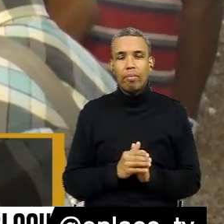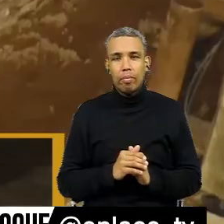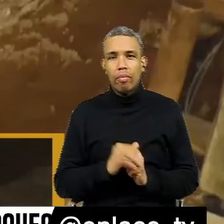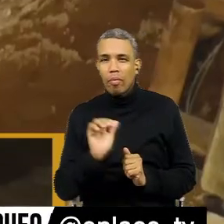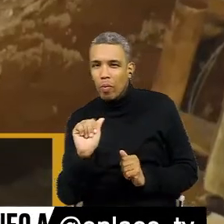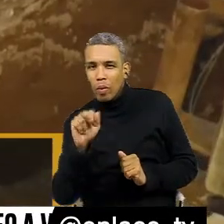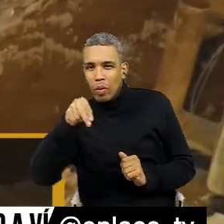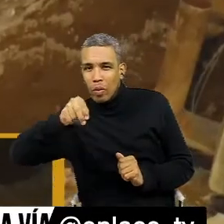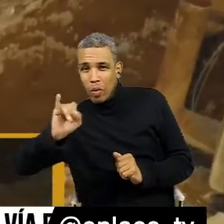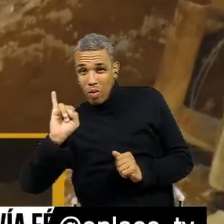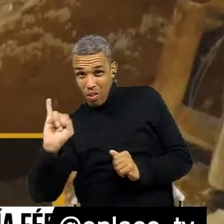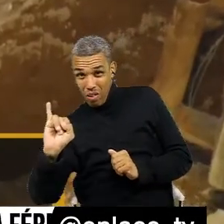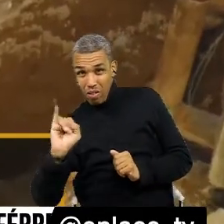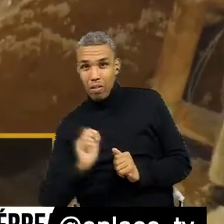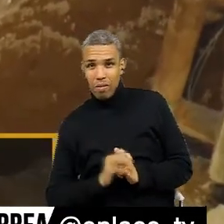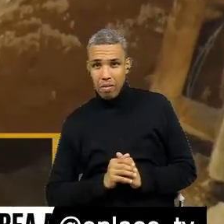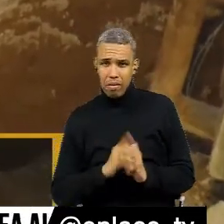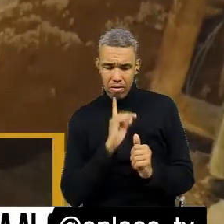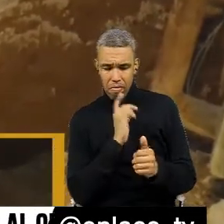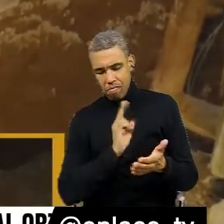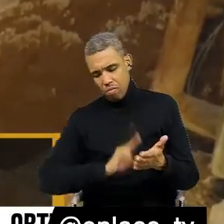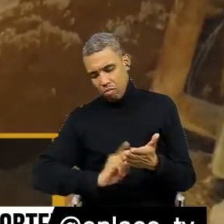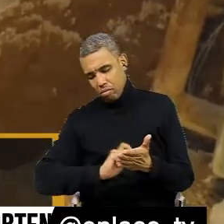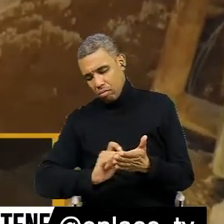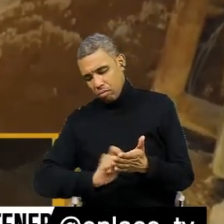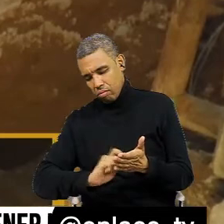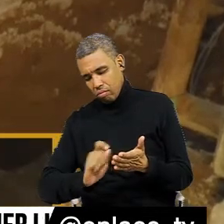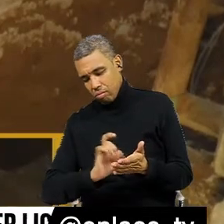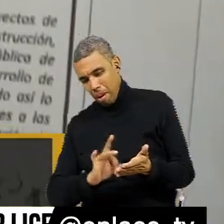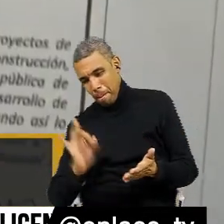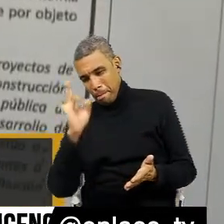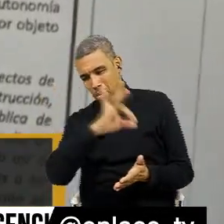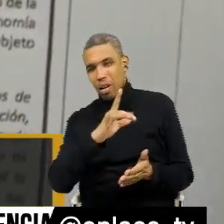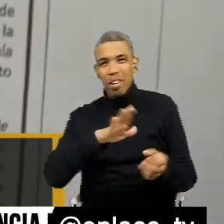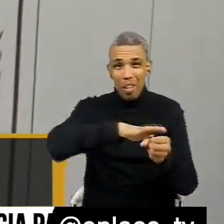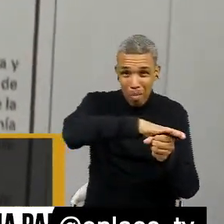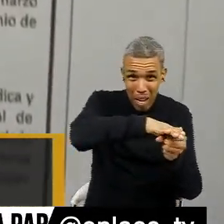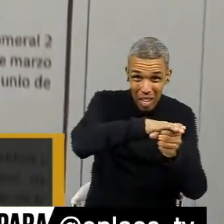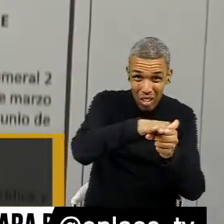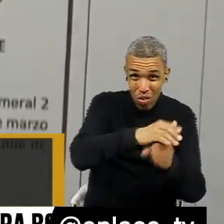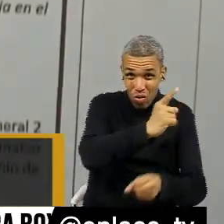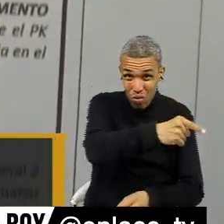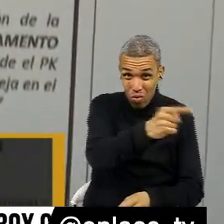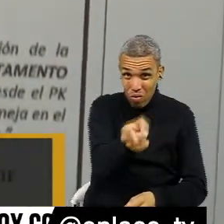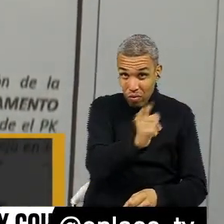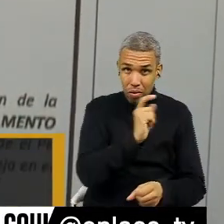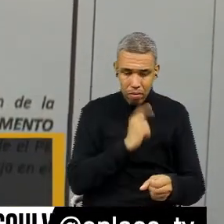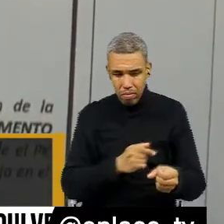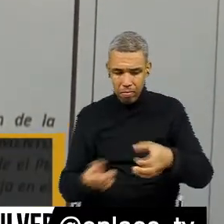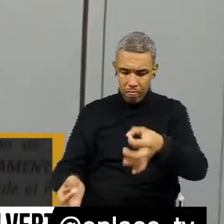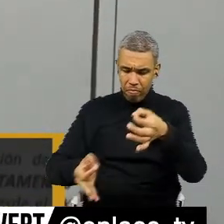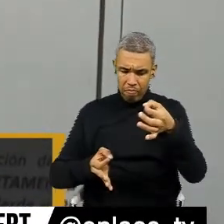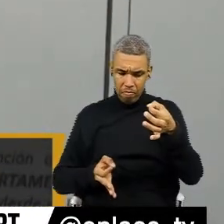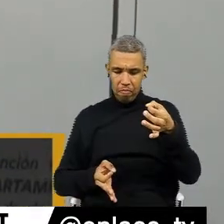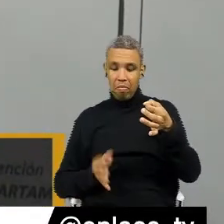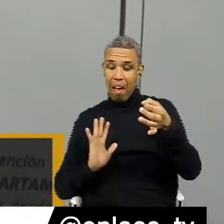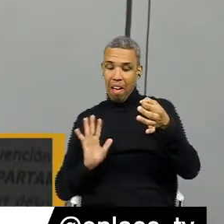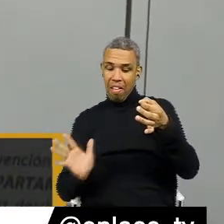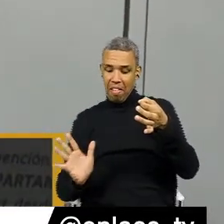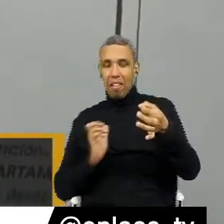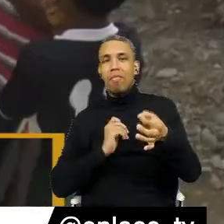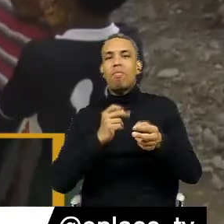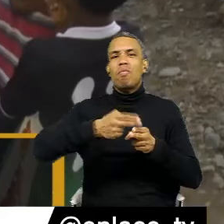Nacional de Infraestructura, ANI, les envió a estos habitantes los permisos requeridos para que el municipio pueda continuar con obras del Box Culvert en esta